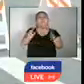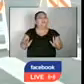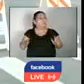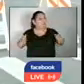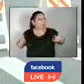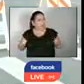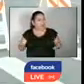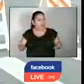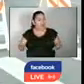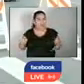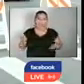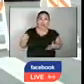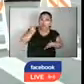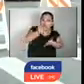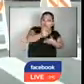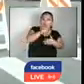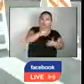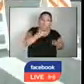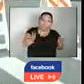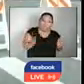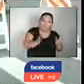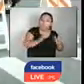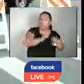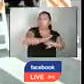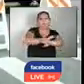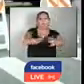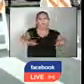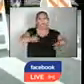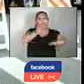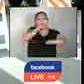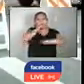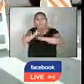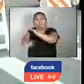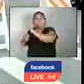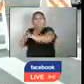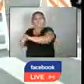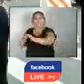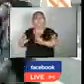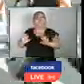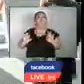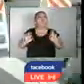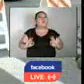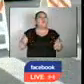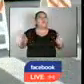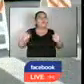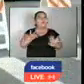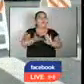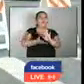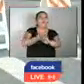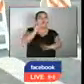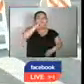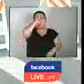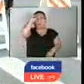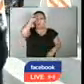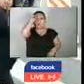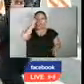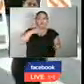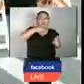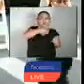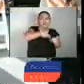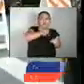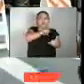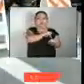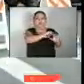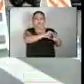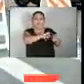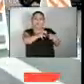es evitar la migración irregular y también incrementar, sobre todo, la generación de empleos en aquellos sectores